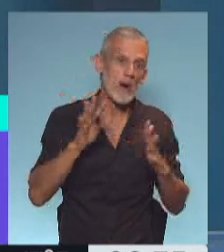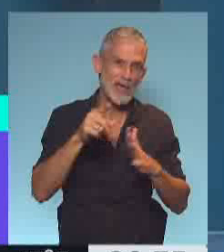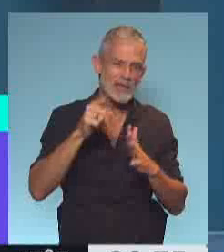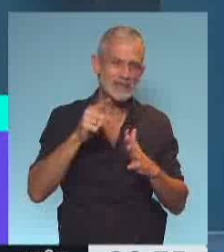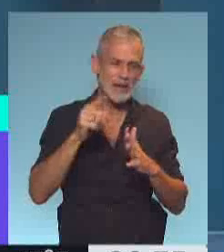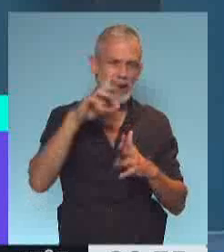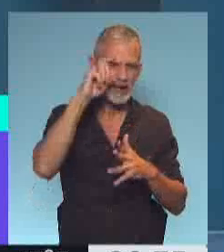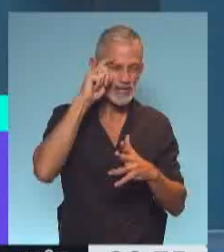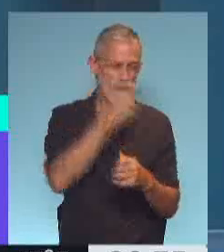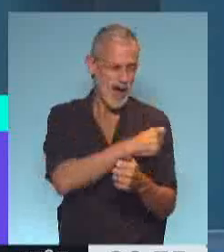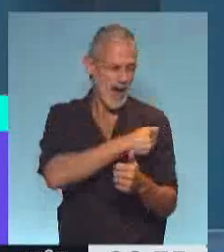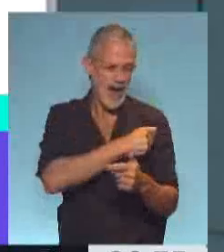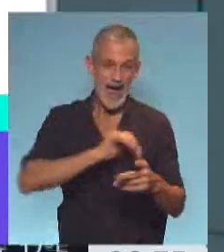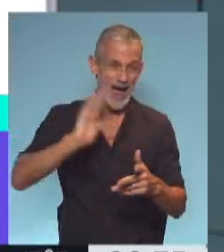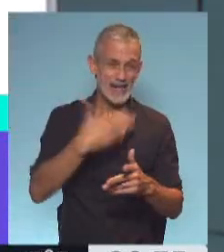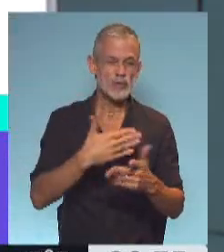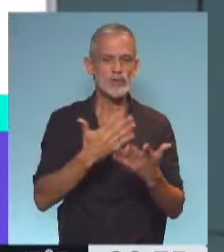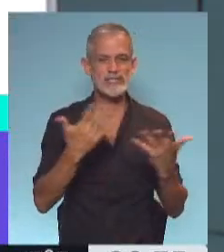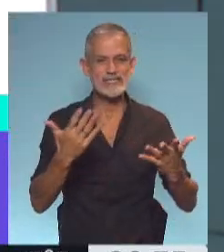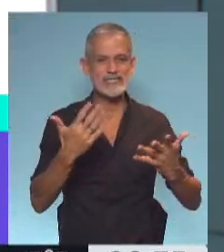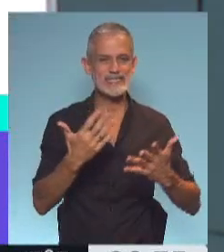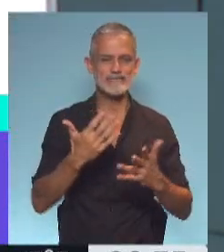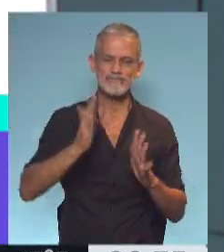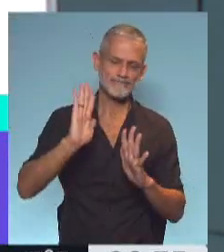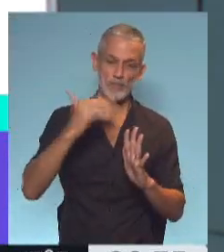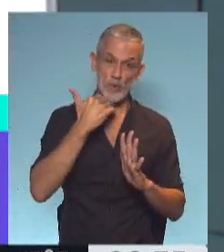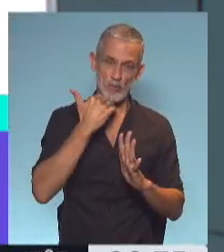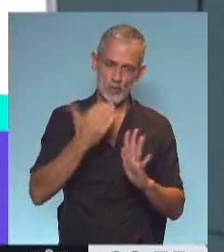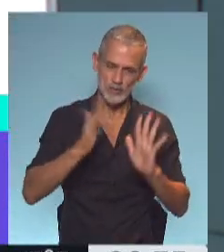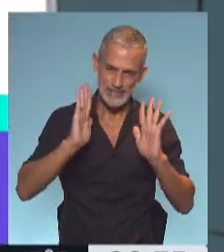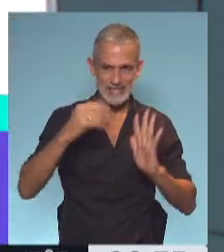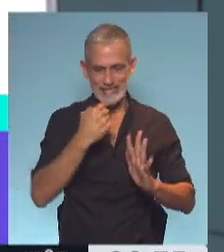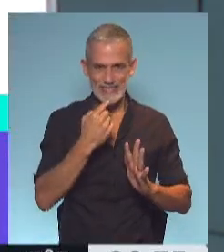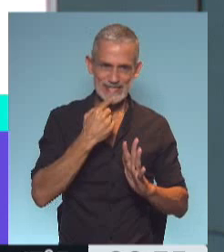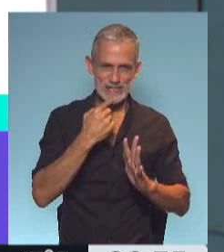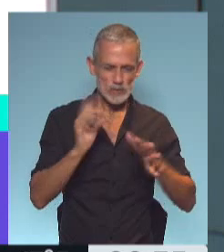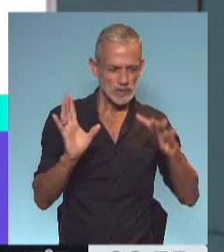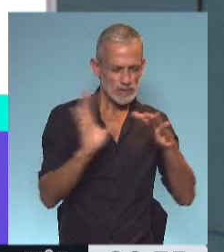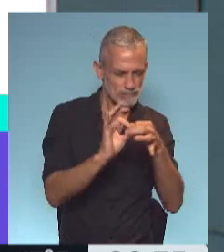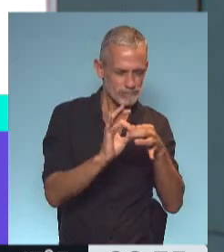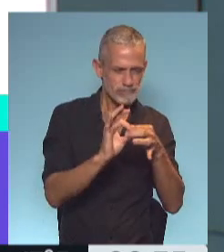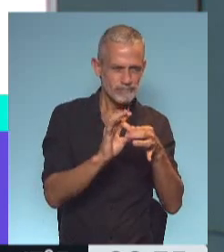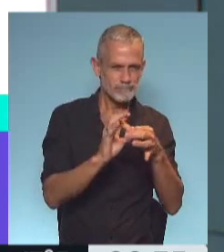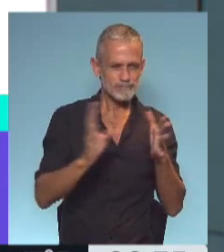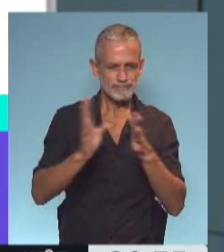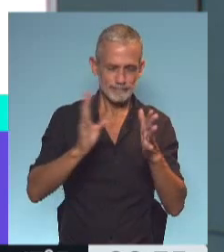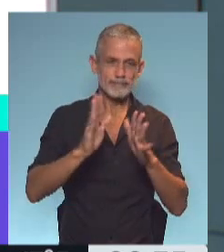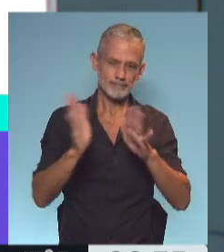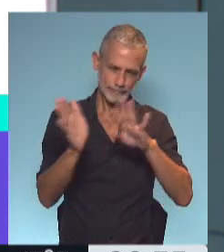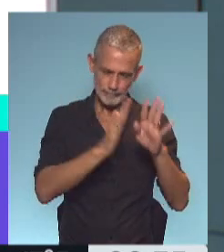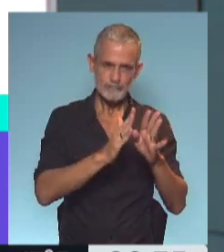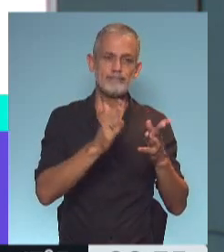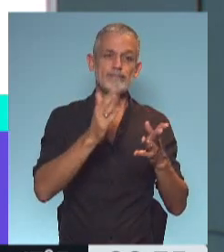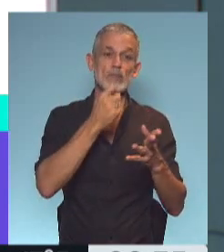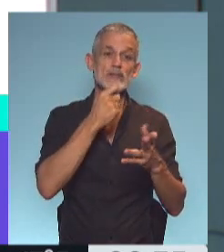salud a que vacune a todos los que tengan que vacunar? No estoy tan convencido que una cosa tenga que ver exactamente con la otra. A ver. Quiero decir,